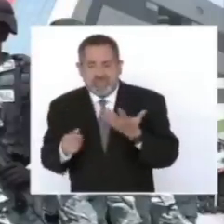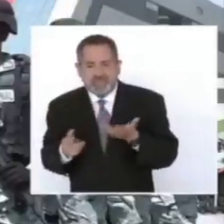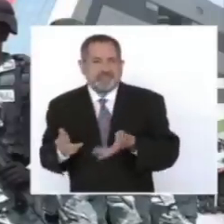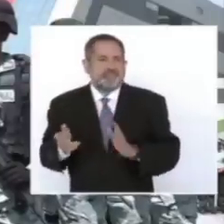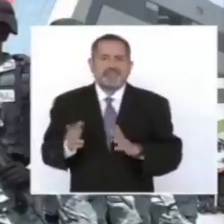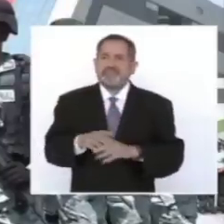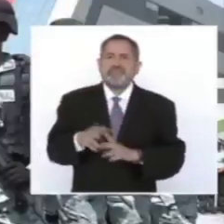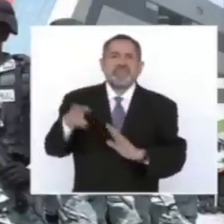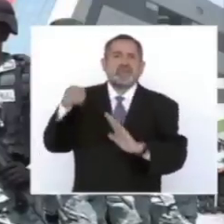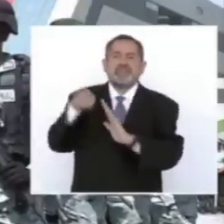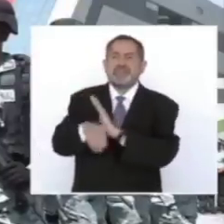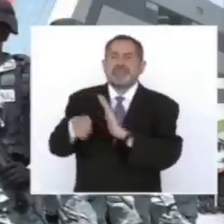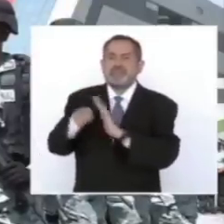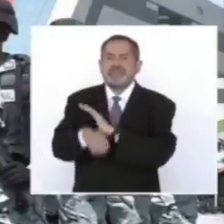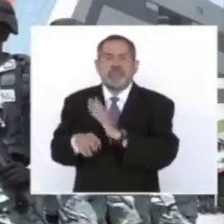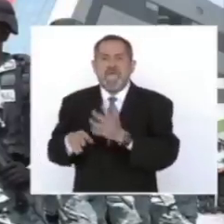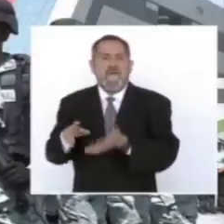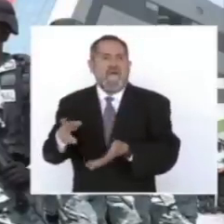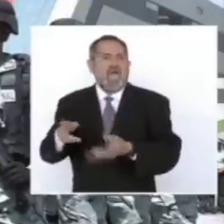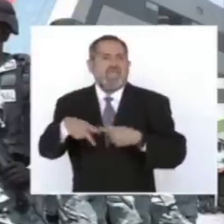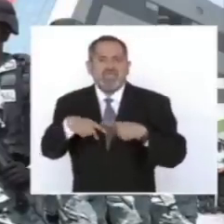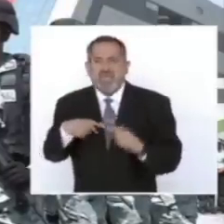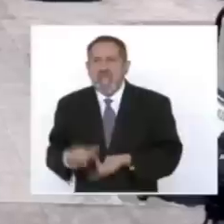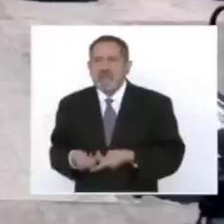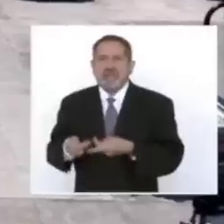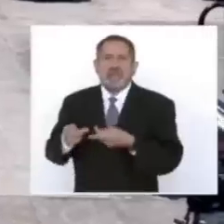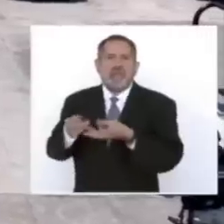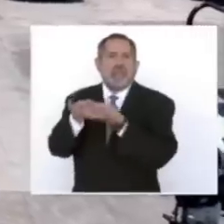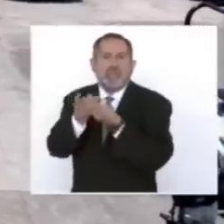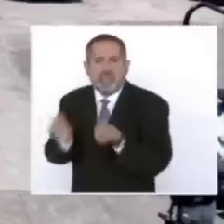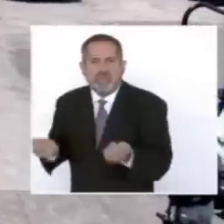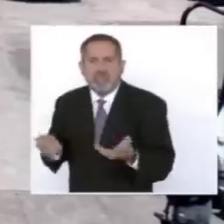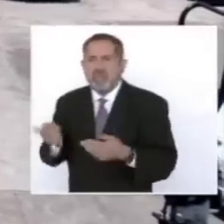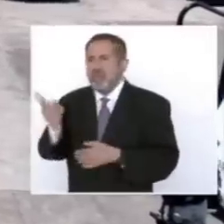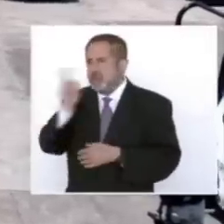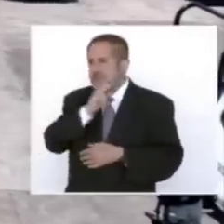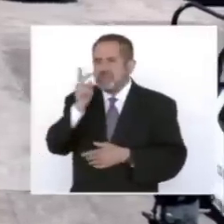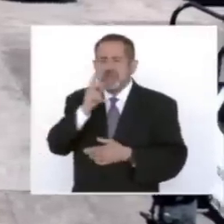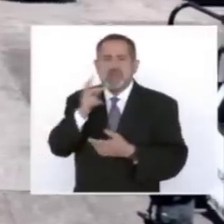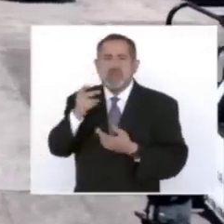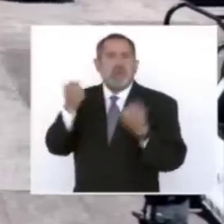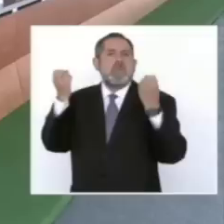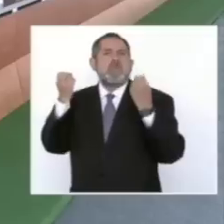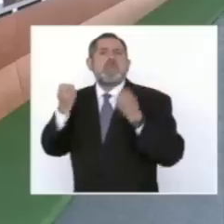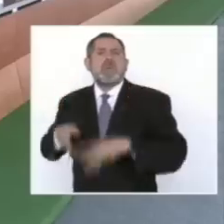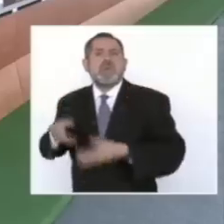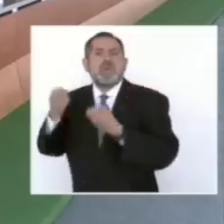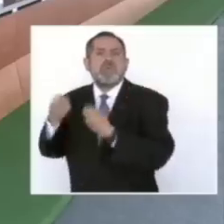no duran, son endebles, se destruyen.